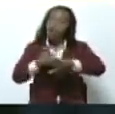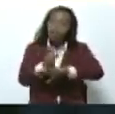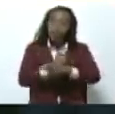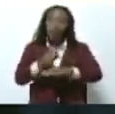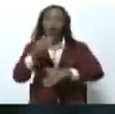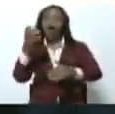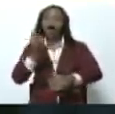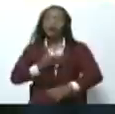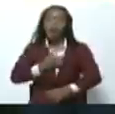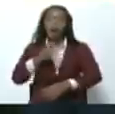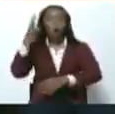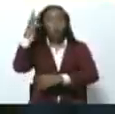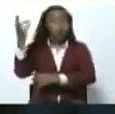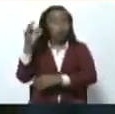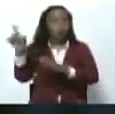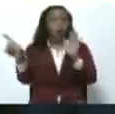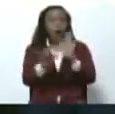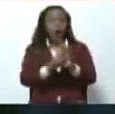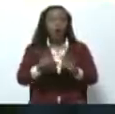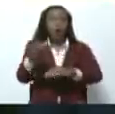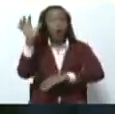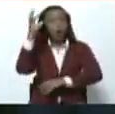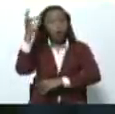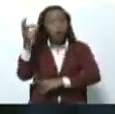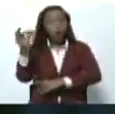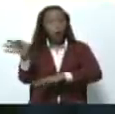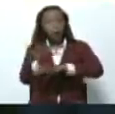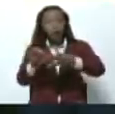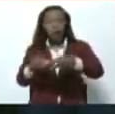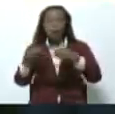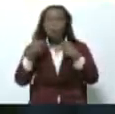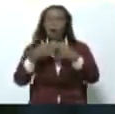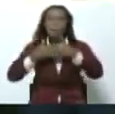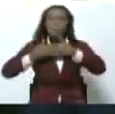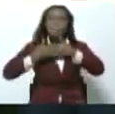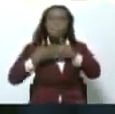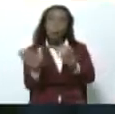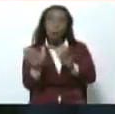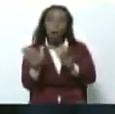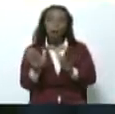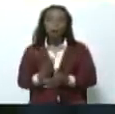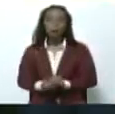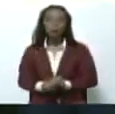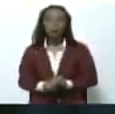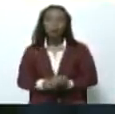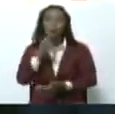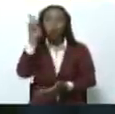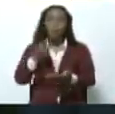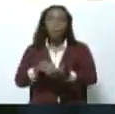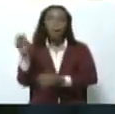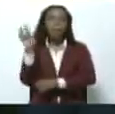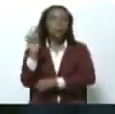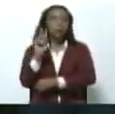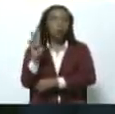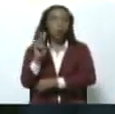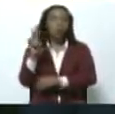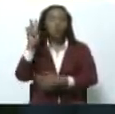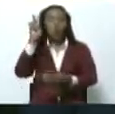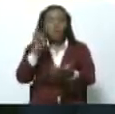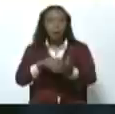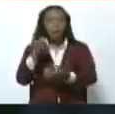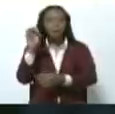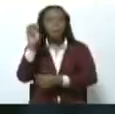alcaldías, consejos legislativos y consejos municipales, para que se abran las compuertas 2022,